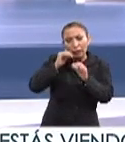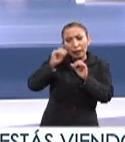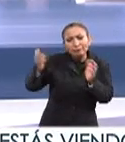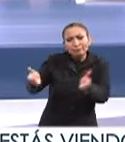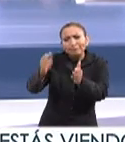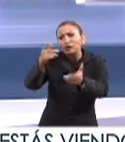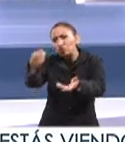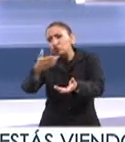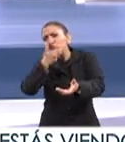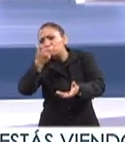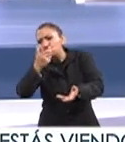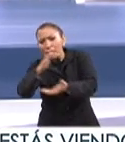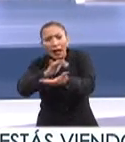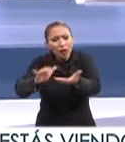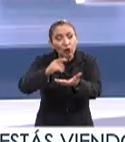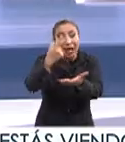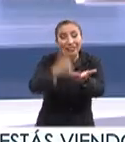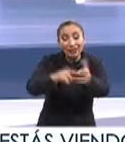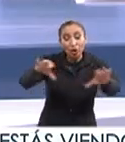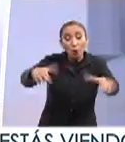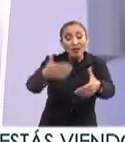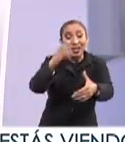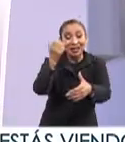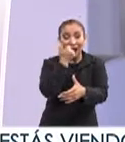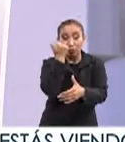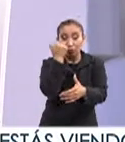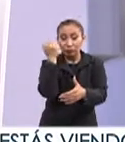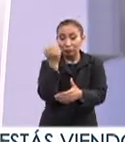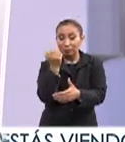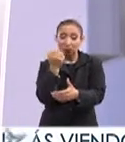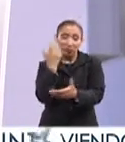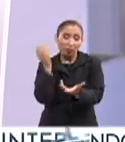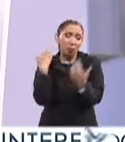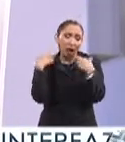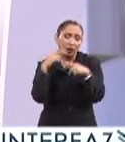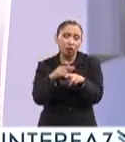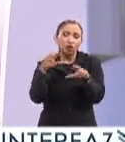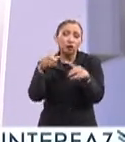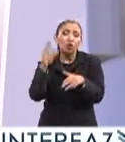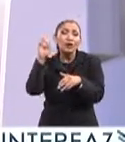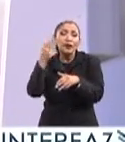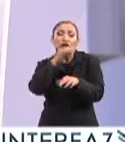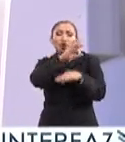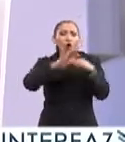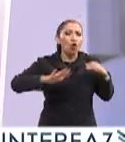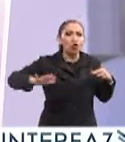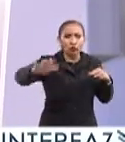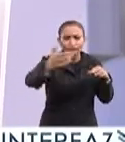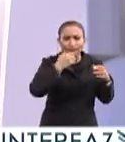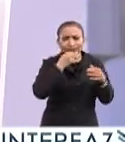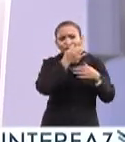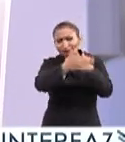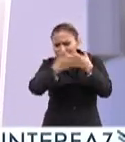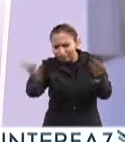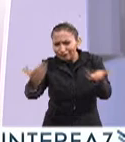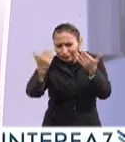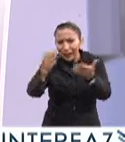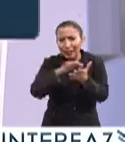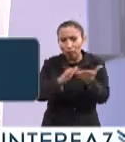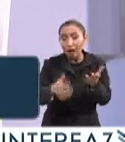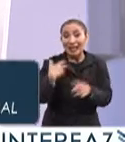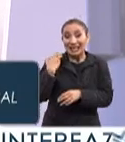fomentar el hábito lector dentro de la comunidad universitaria y también dentro de la comunidad toda. En